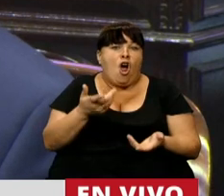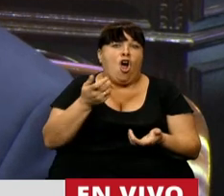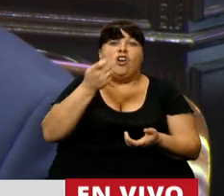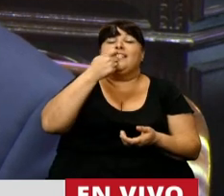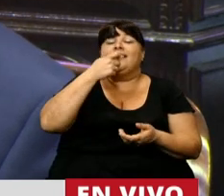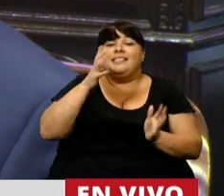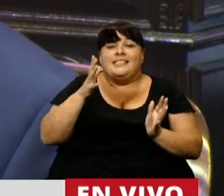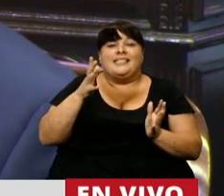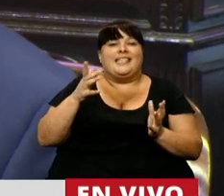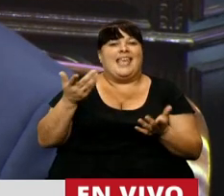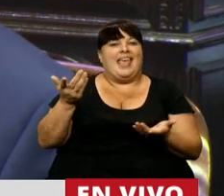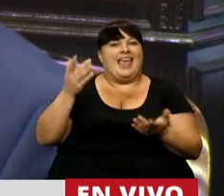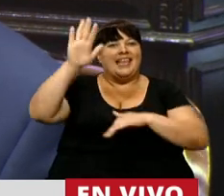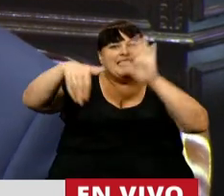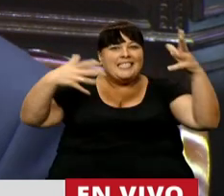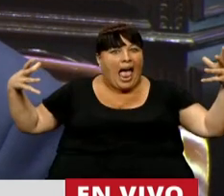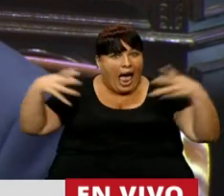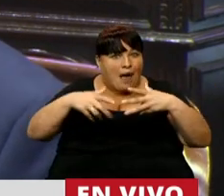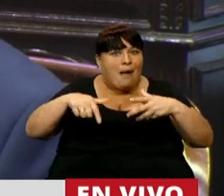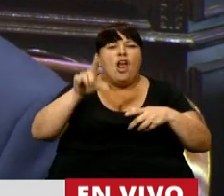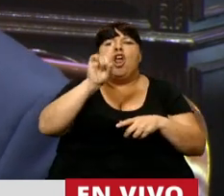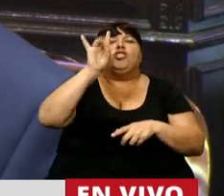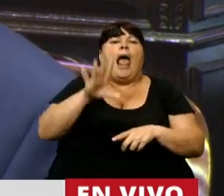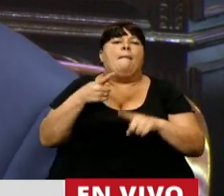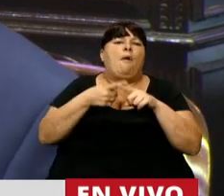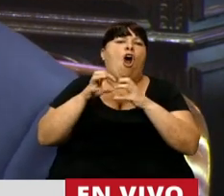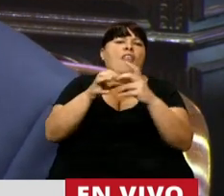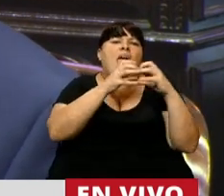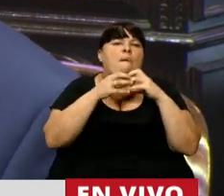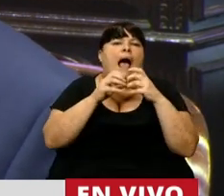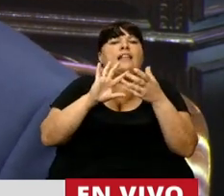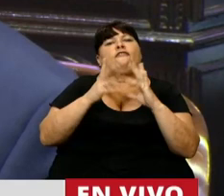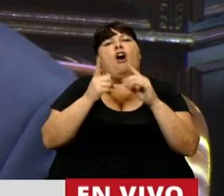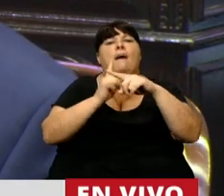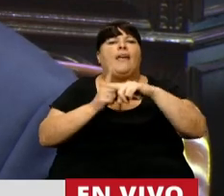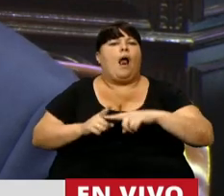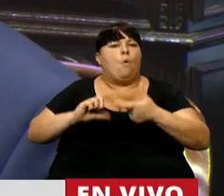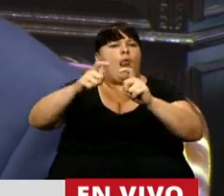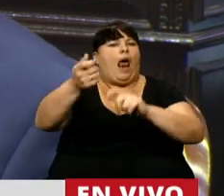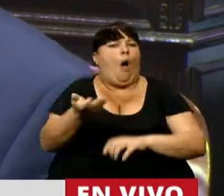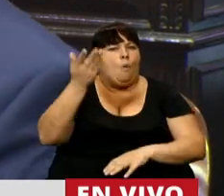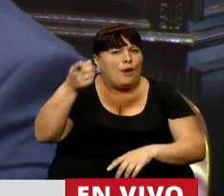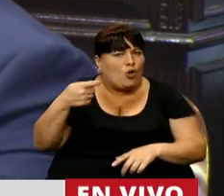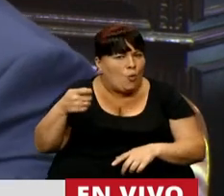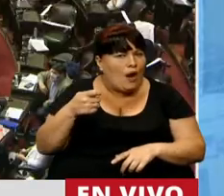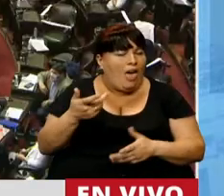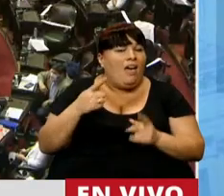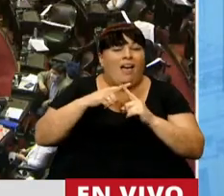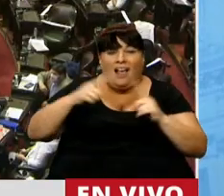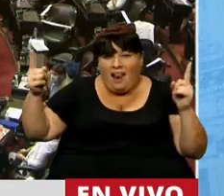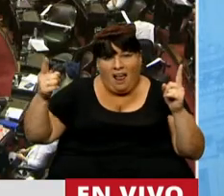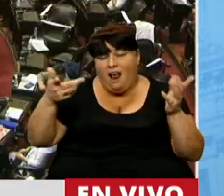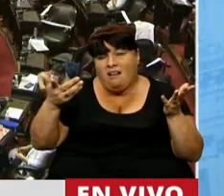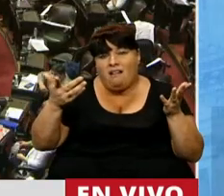oportuno haber sido convocado no solo a discutir una fórmula de movilidad cuya